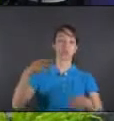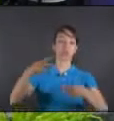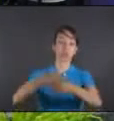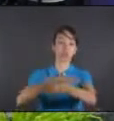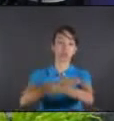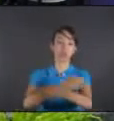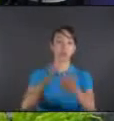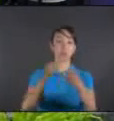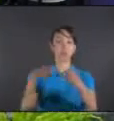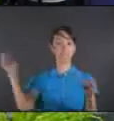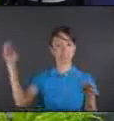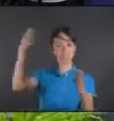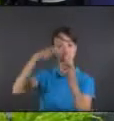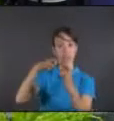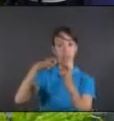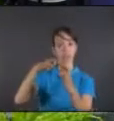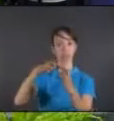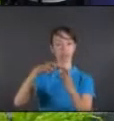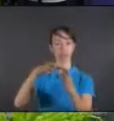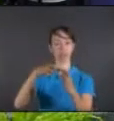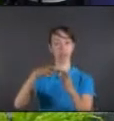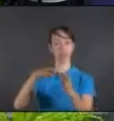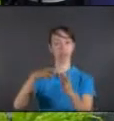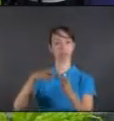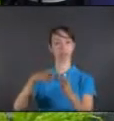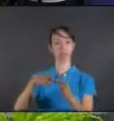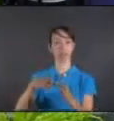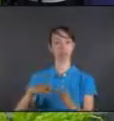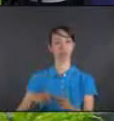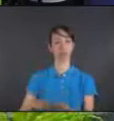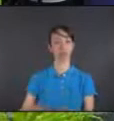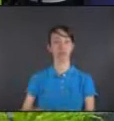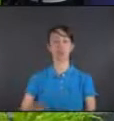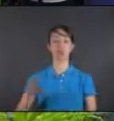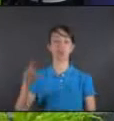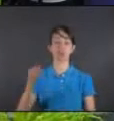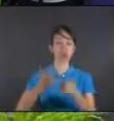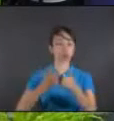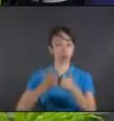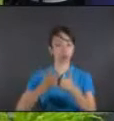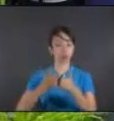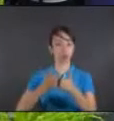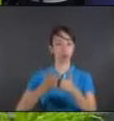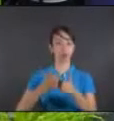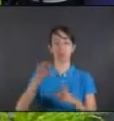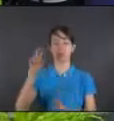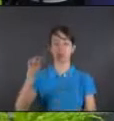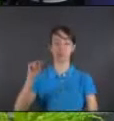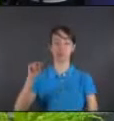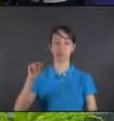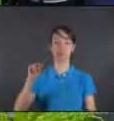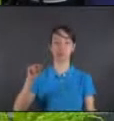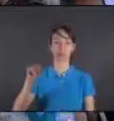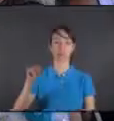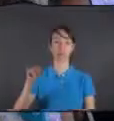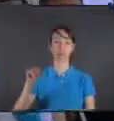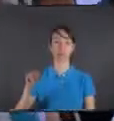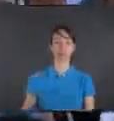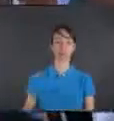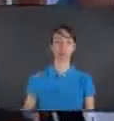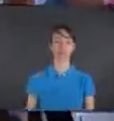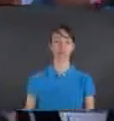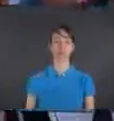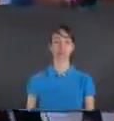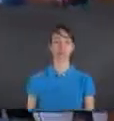Bueno, debo de apresurarme. Yo le prometí al doctor, voy a ser breve. Y se me quedó viendo así con una ceja